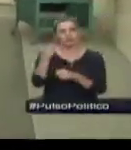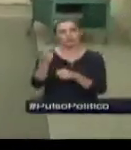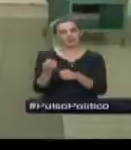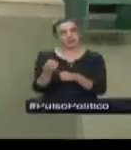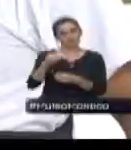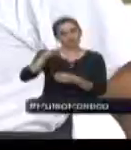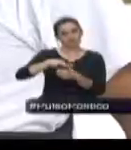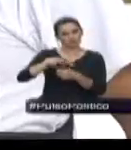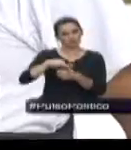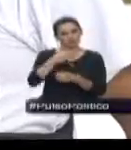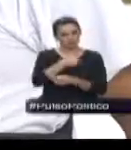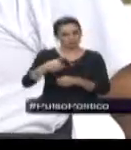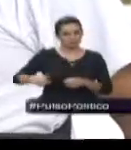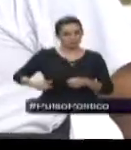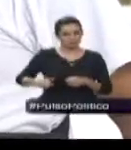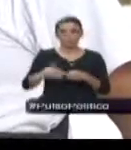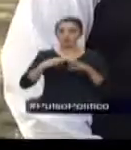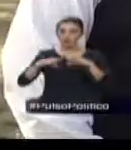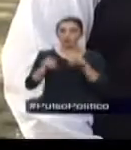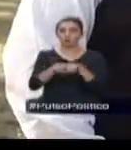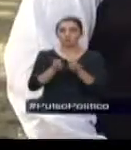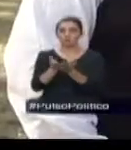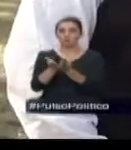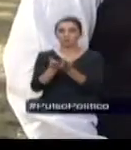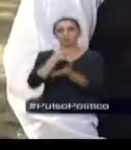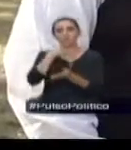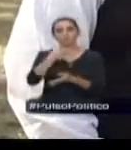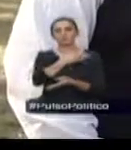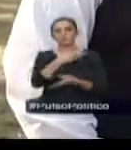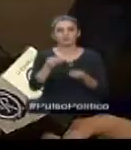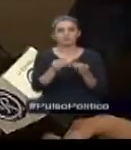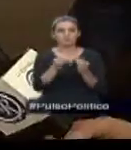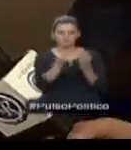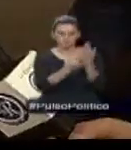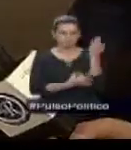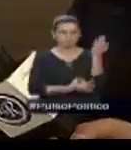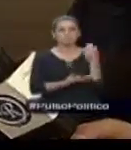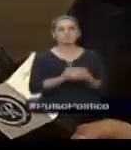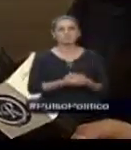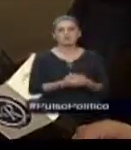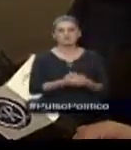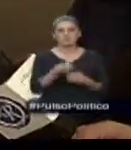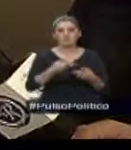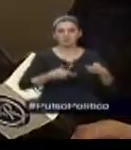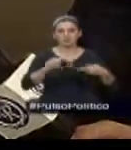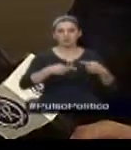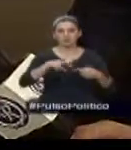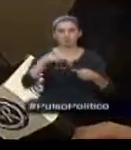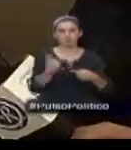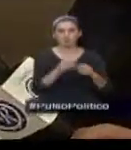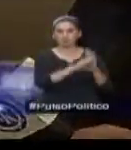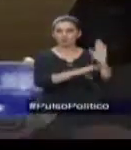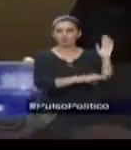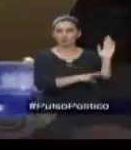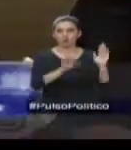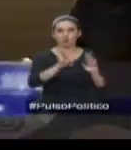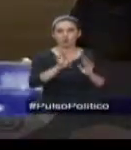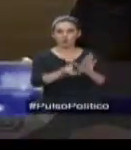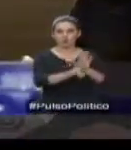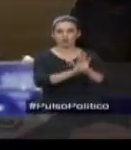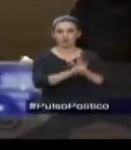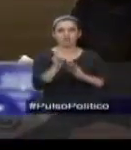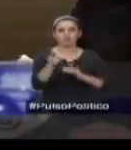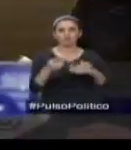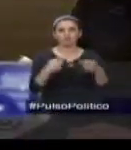la comunicación como servicio público entre otros este debate no puede ser simplemente constitucional y jurídico es un debate